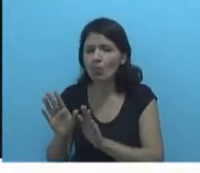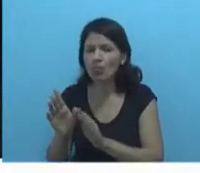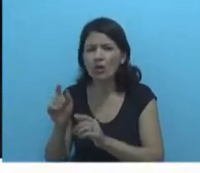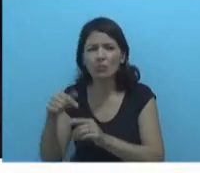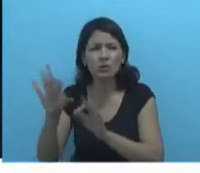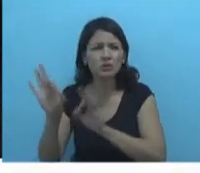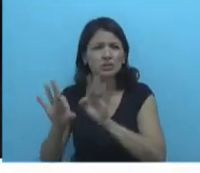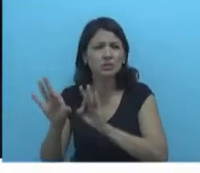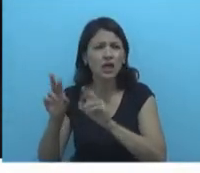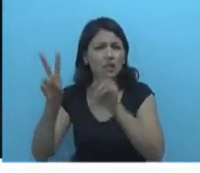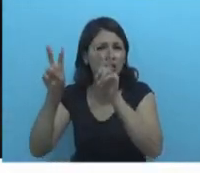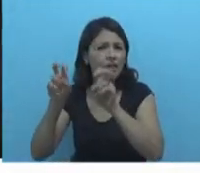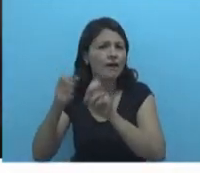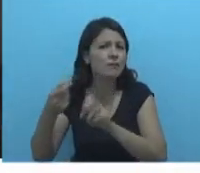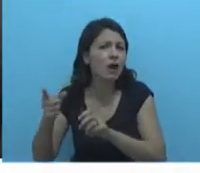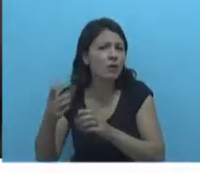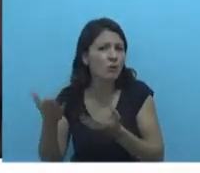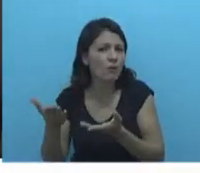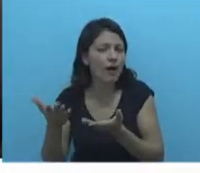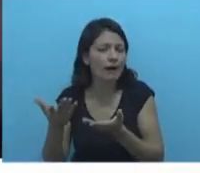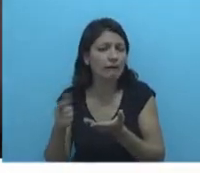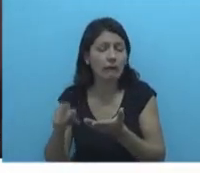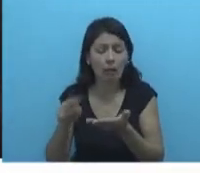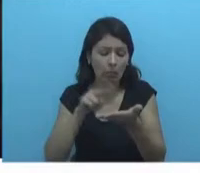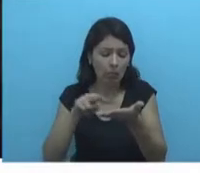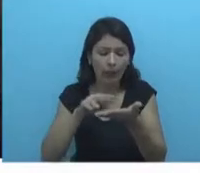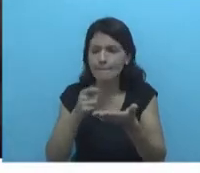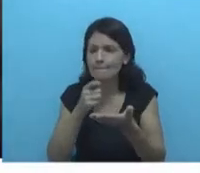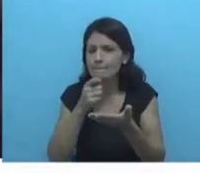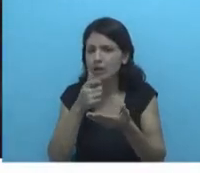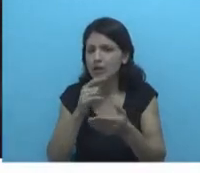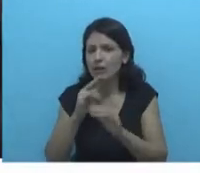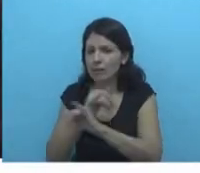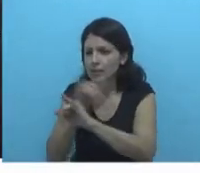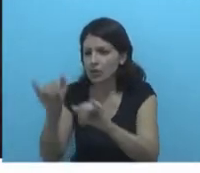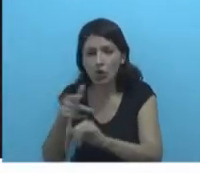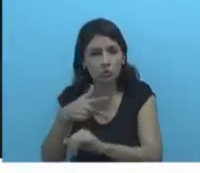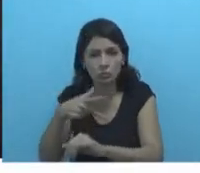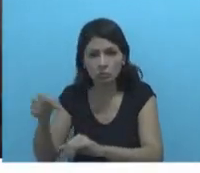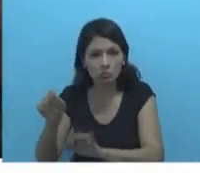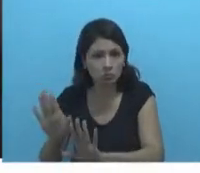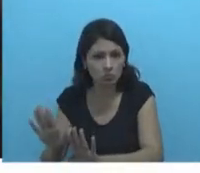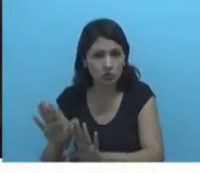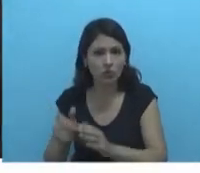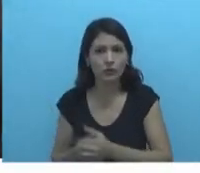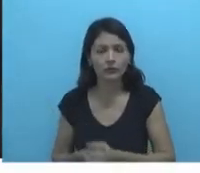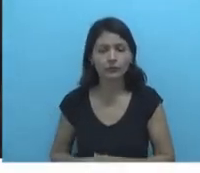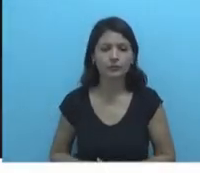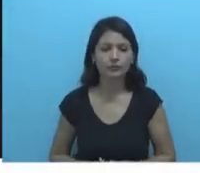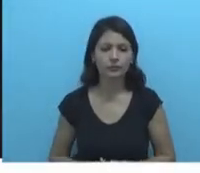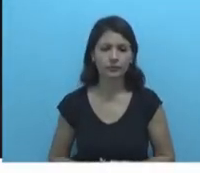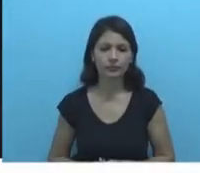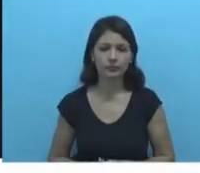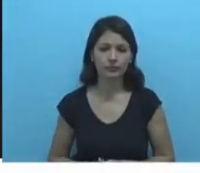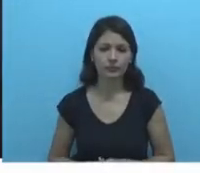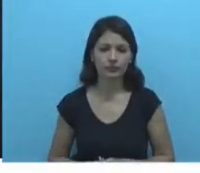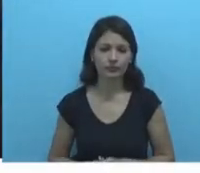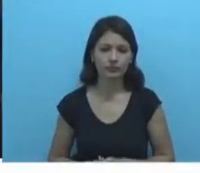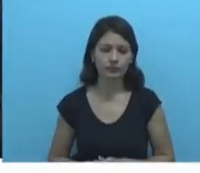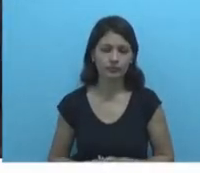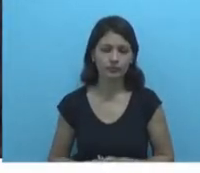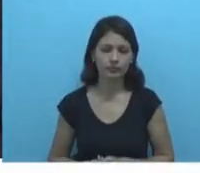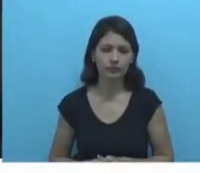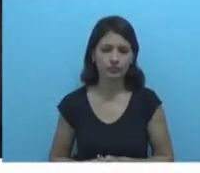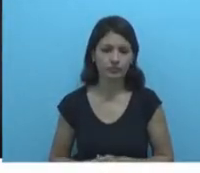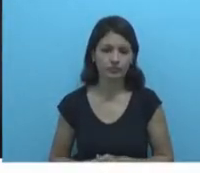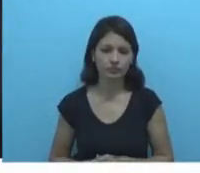sucedió en parlamentaria. Él planteó el tema de los fiscales, de las designaciones, no fue preciso, no tenía ni idea de qué se trataba. Cuando le preguntamos,